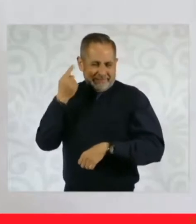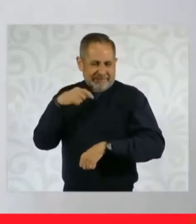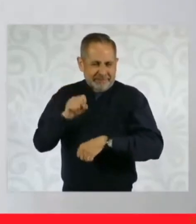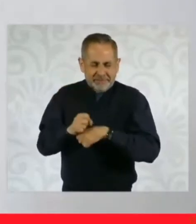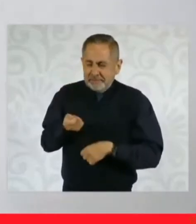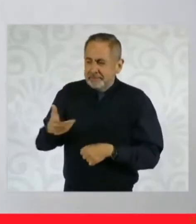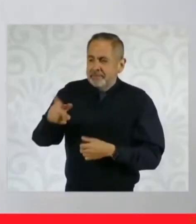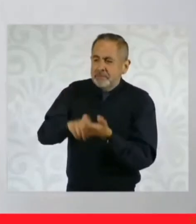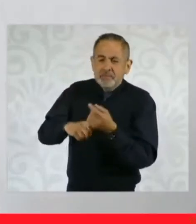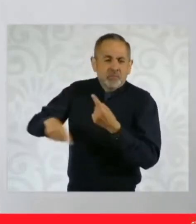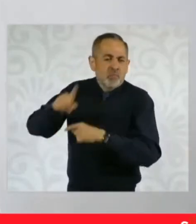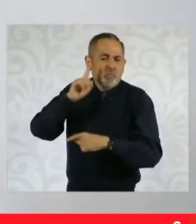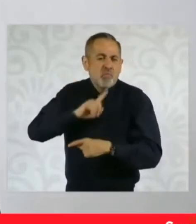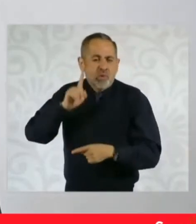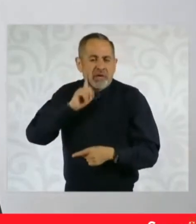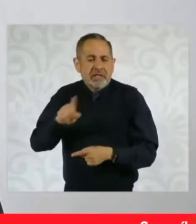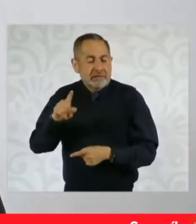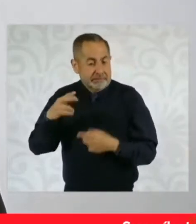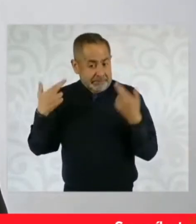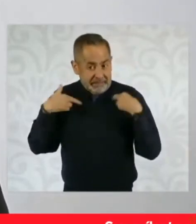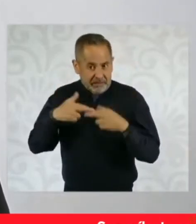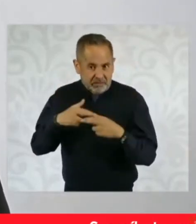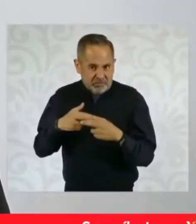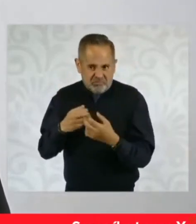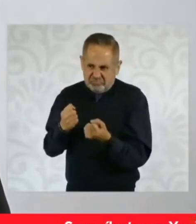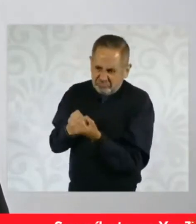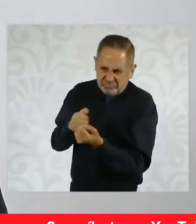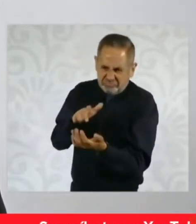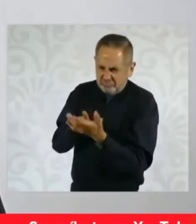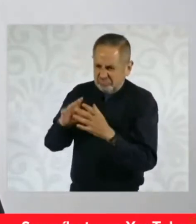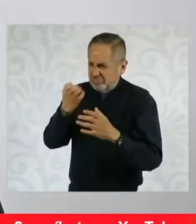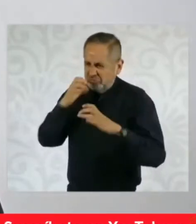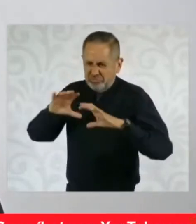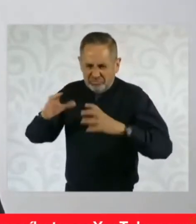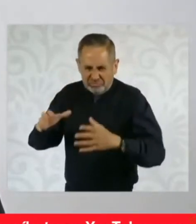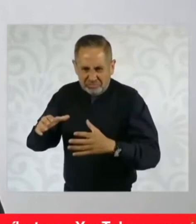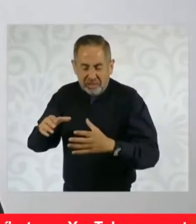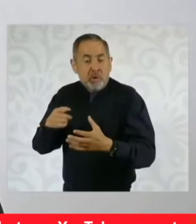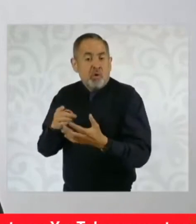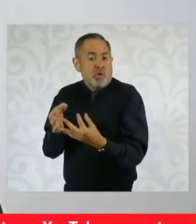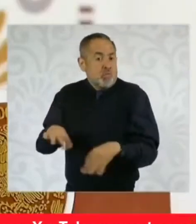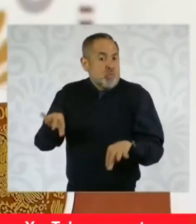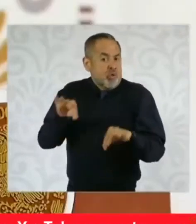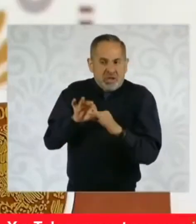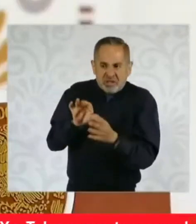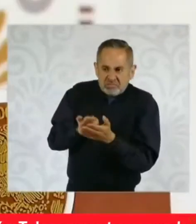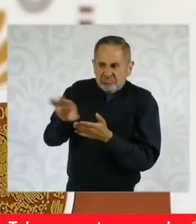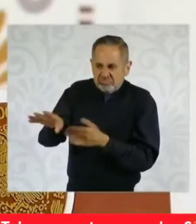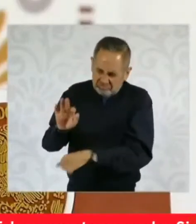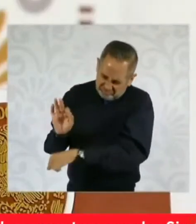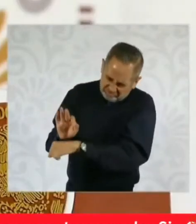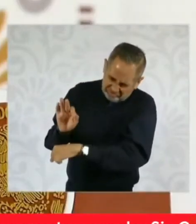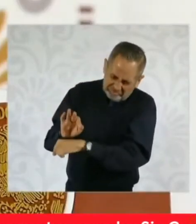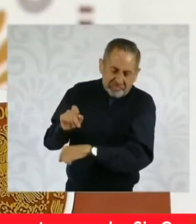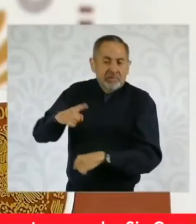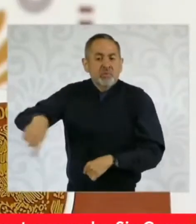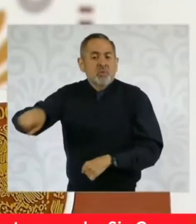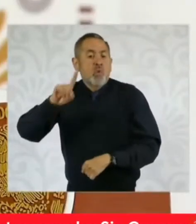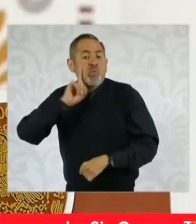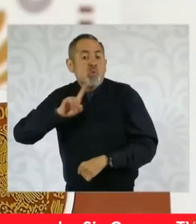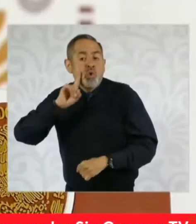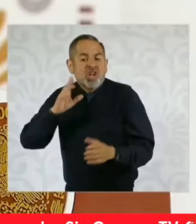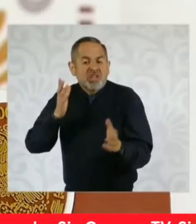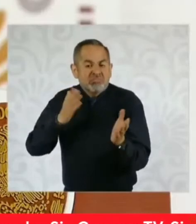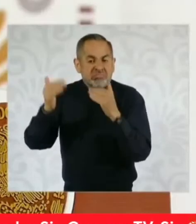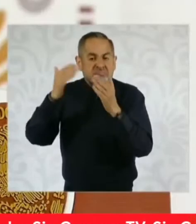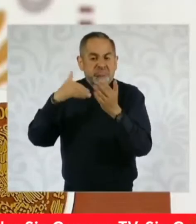anteriores, no solamente consolidan el sistema educativo nacional, sino que hicieron una importante defensa para que las mujeres,